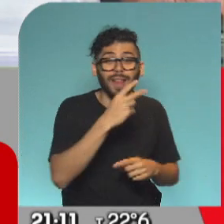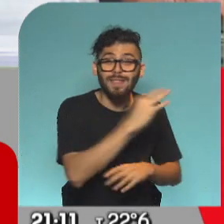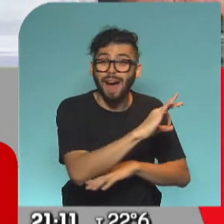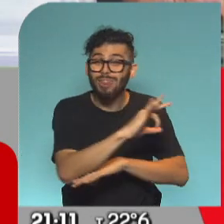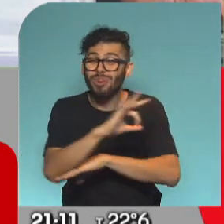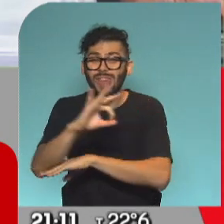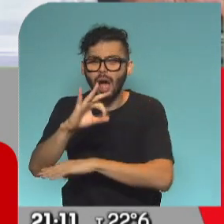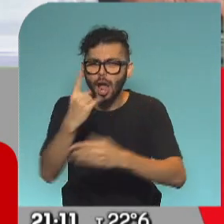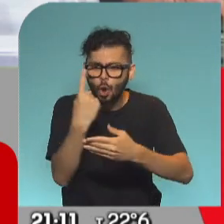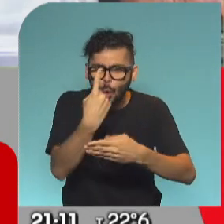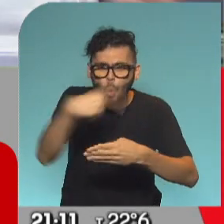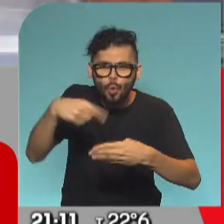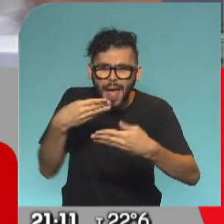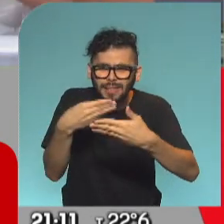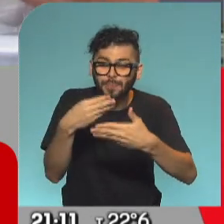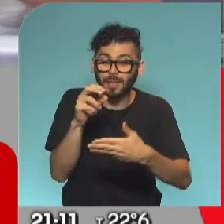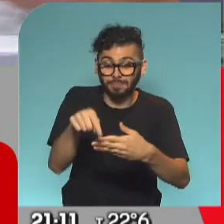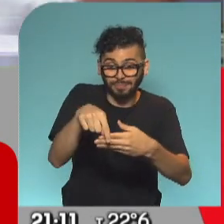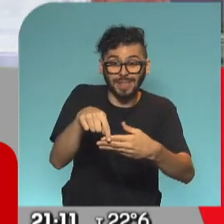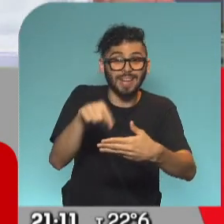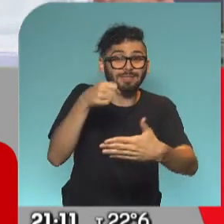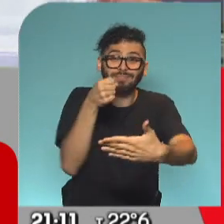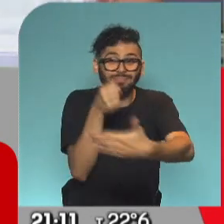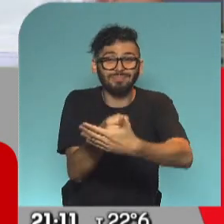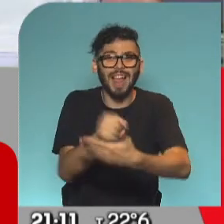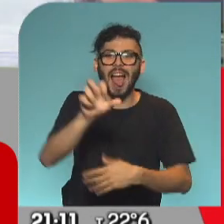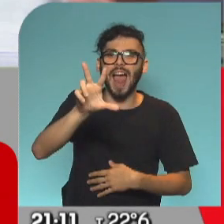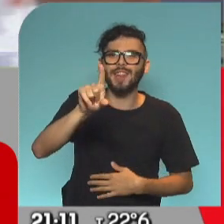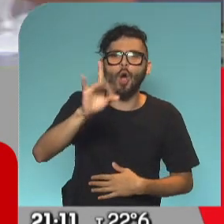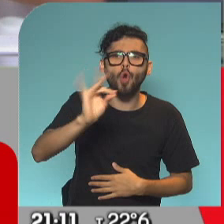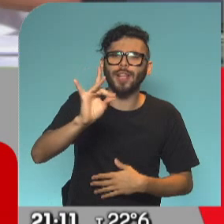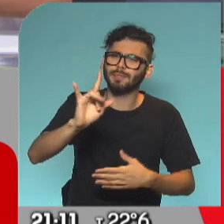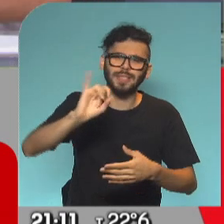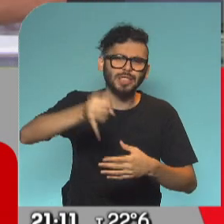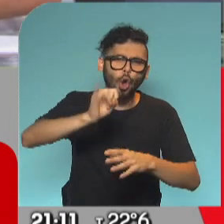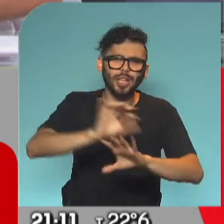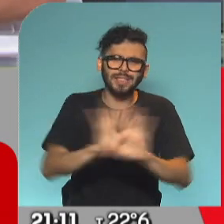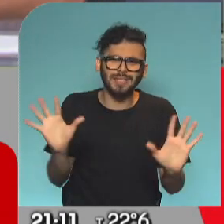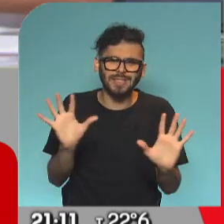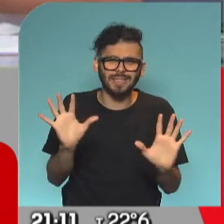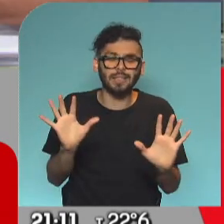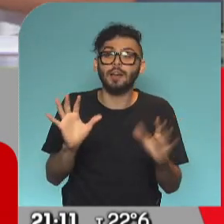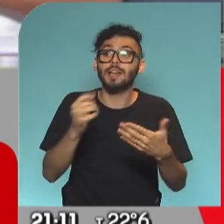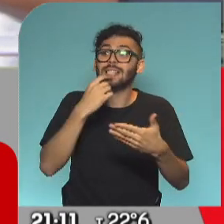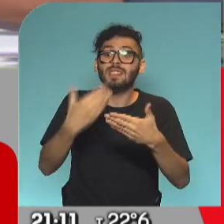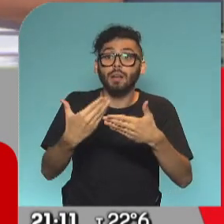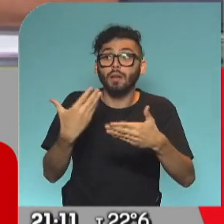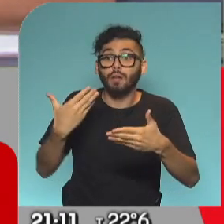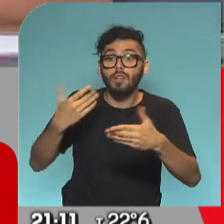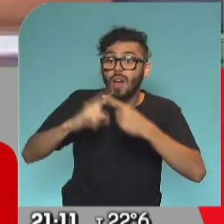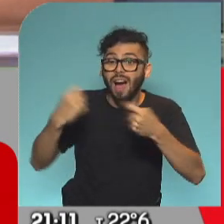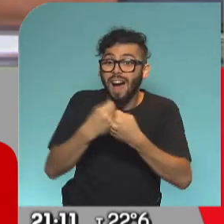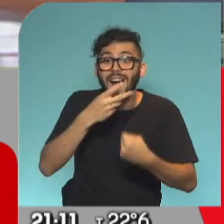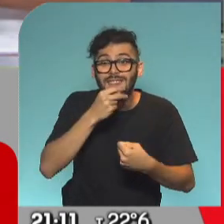a una semana del 31 de diciembre, que es la fecha límite para eso, y si no, irían un Brexit duro, es decir, un Brexit sin